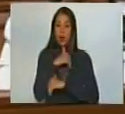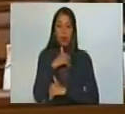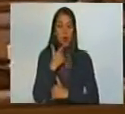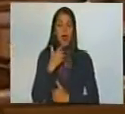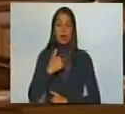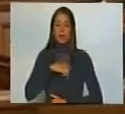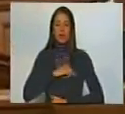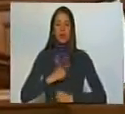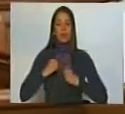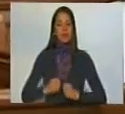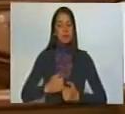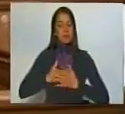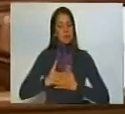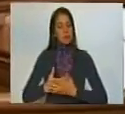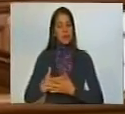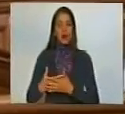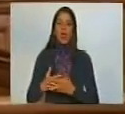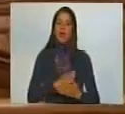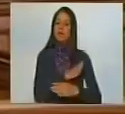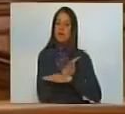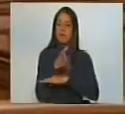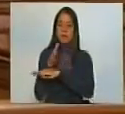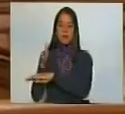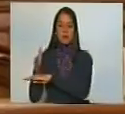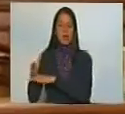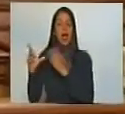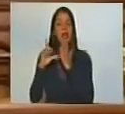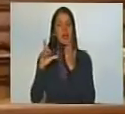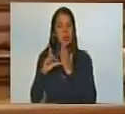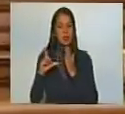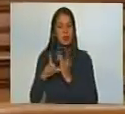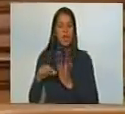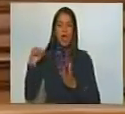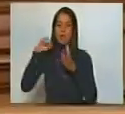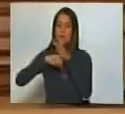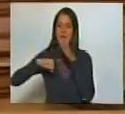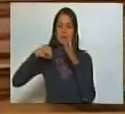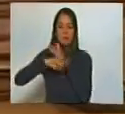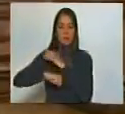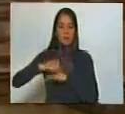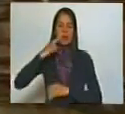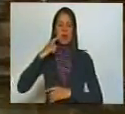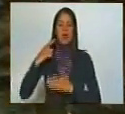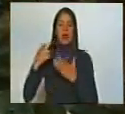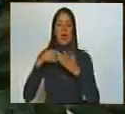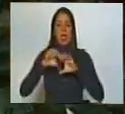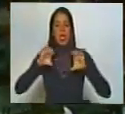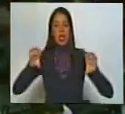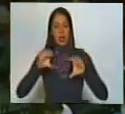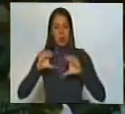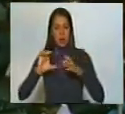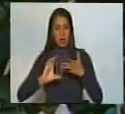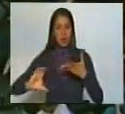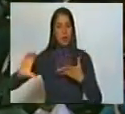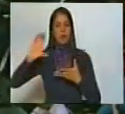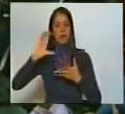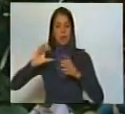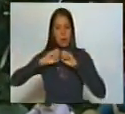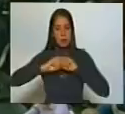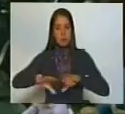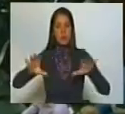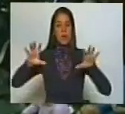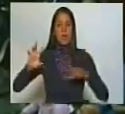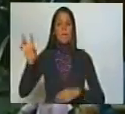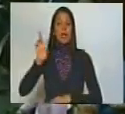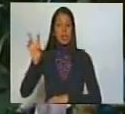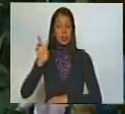dispuestos en nuestras aulas de clase, en nuestros liceos, a seguir defendiendo una educación de calidad para todos los estudiantes.